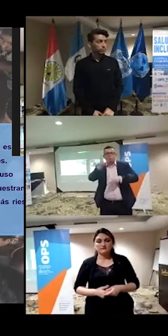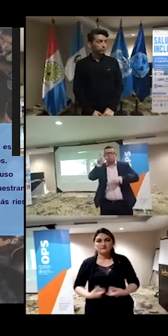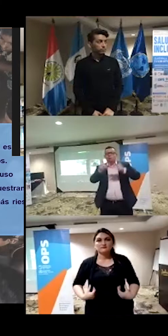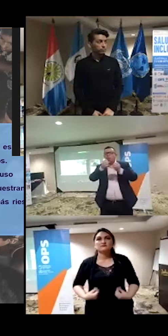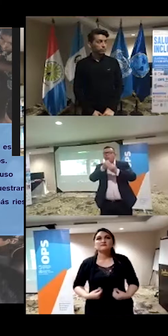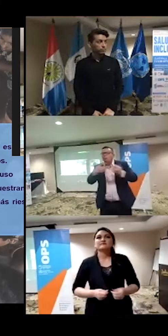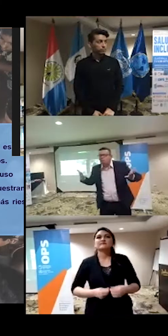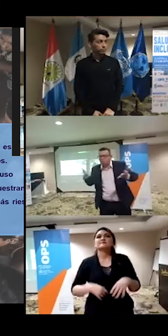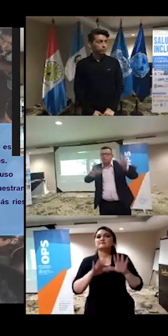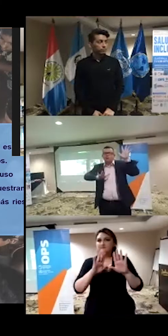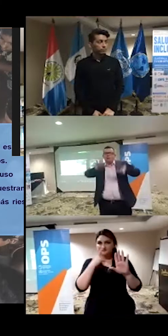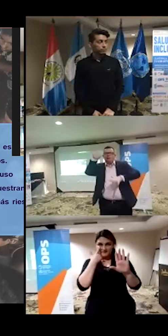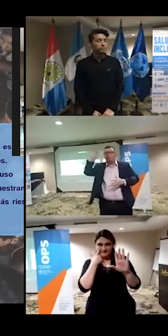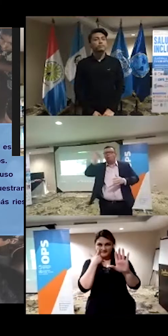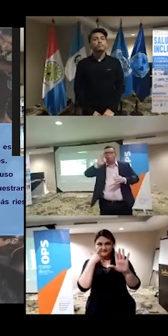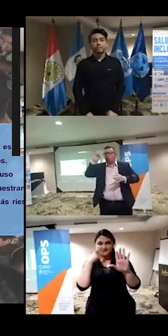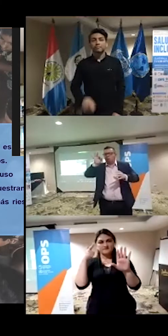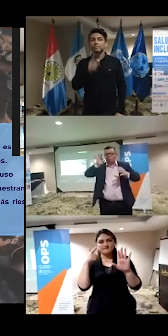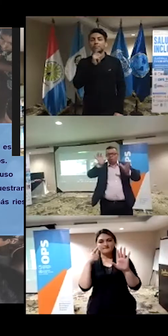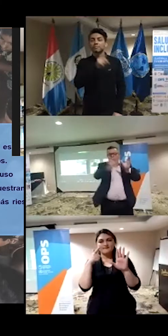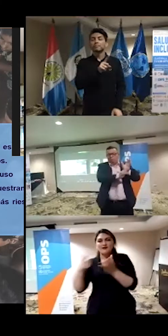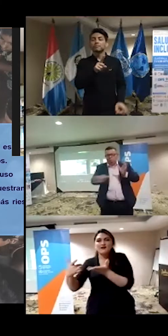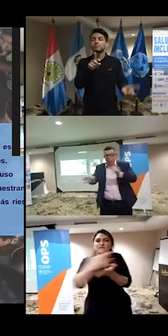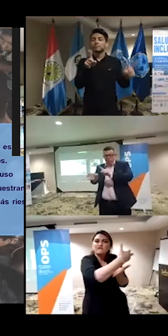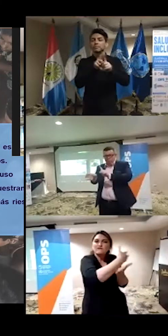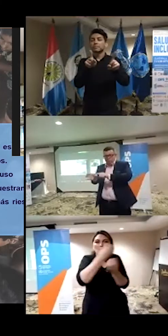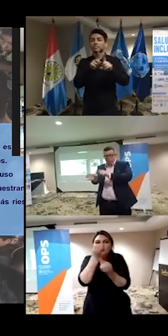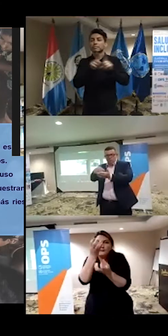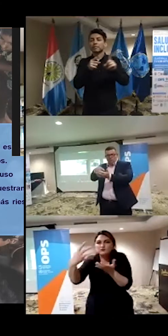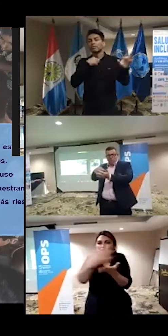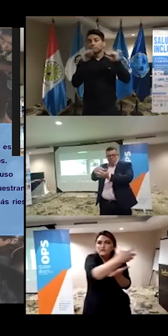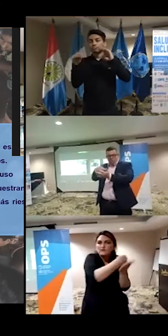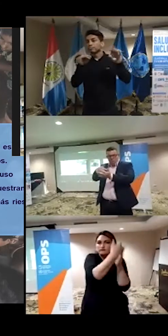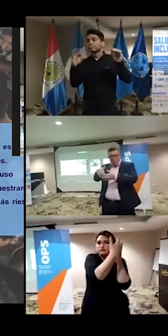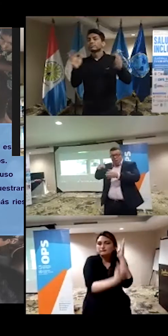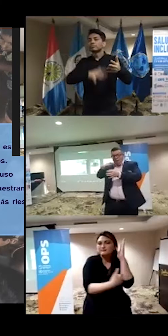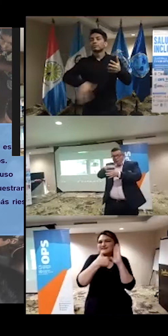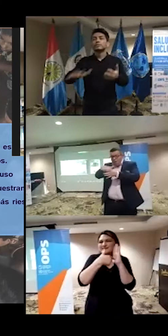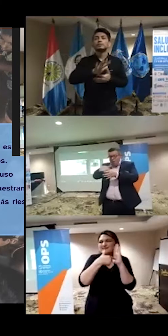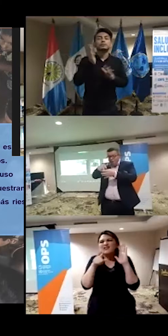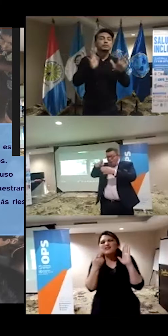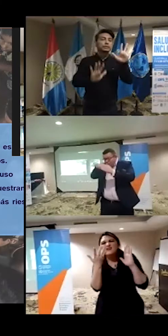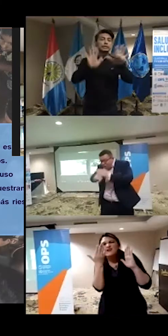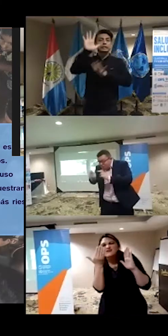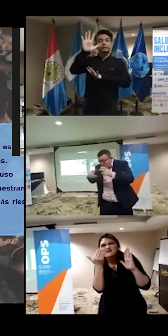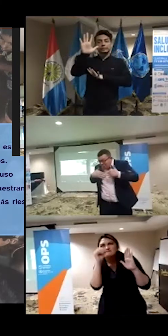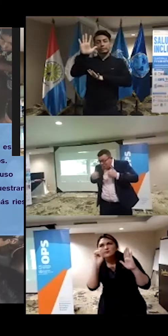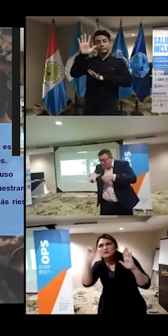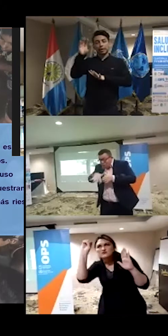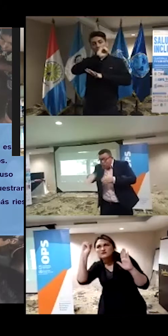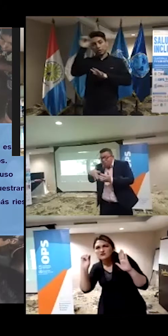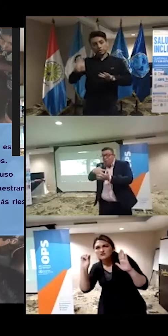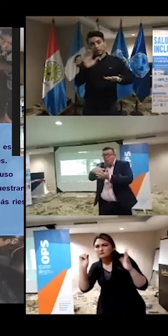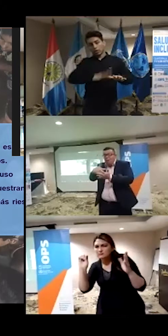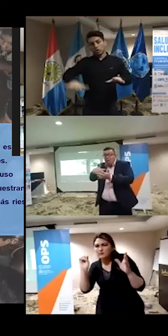Bien, hay unos datos que se han también conversado y es el dato que se repite, que es el 15%, aproximadamente el 15% de la